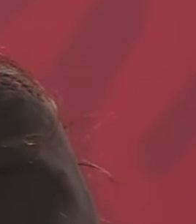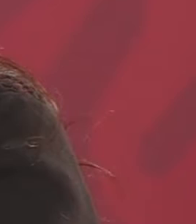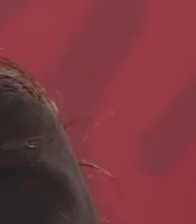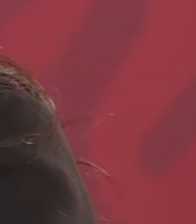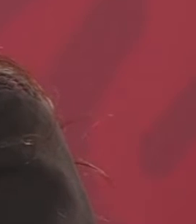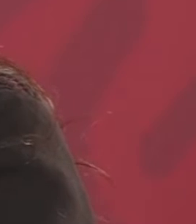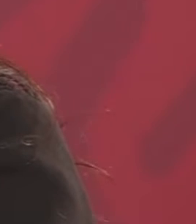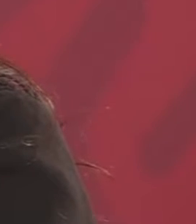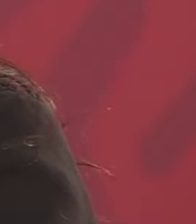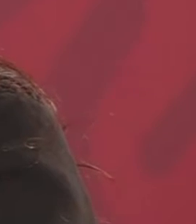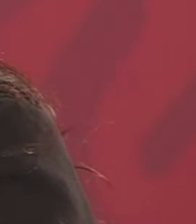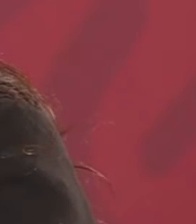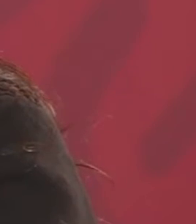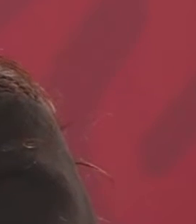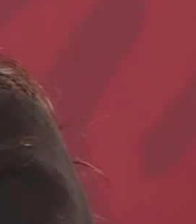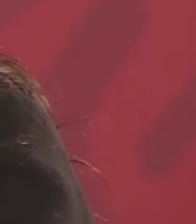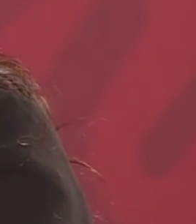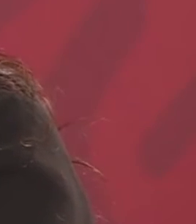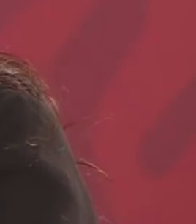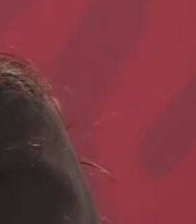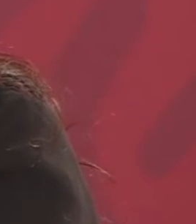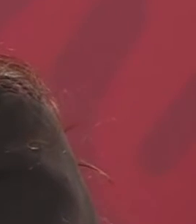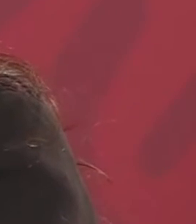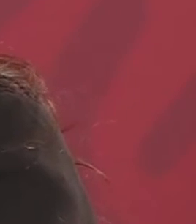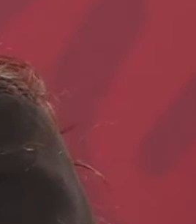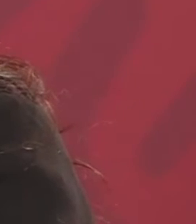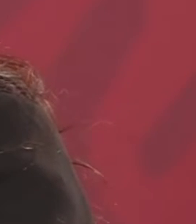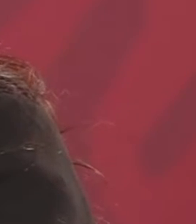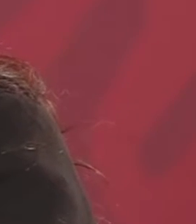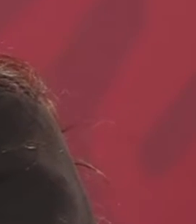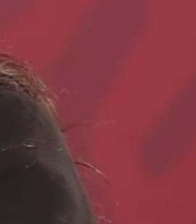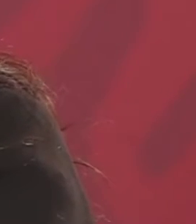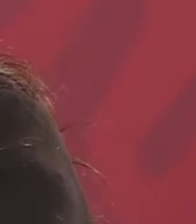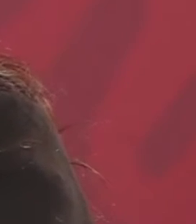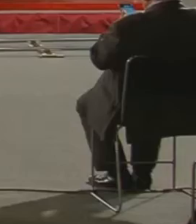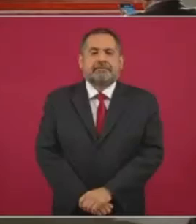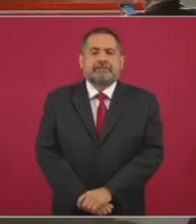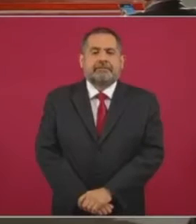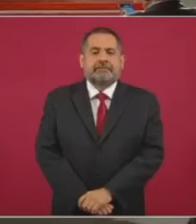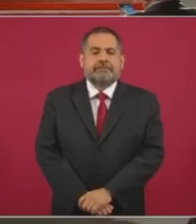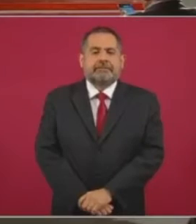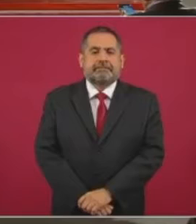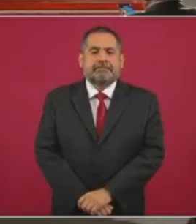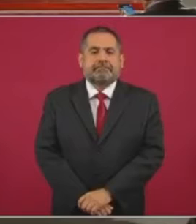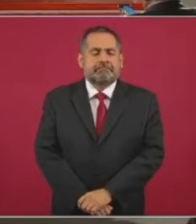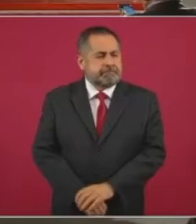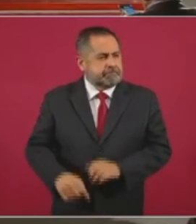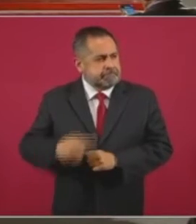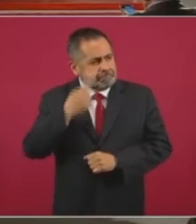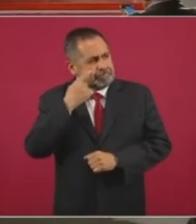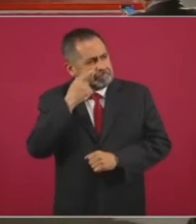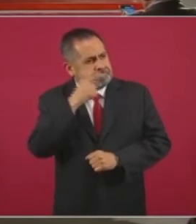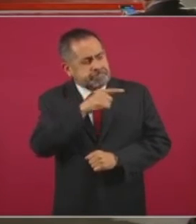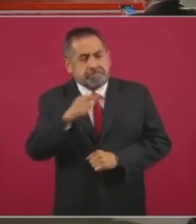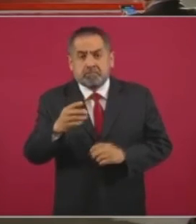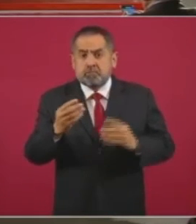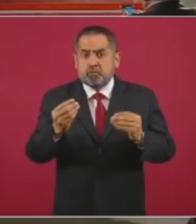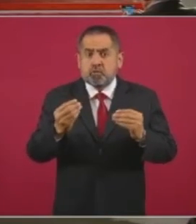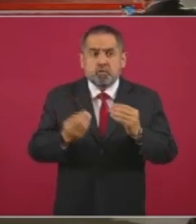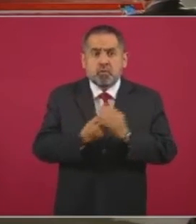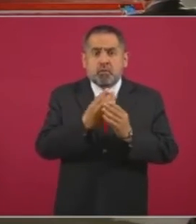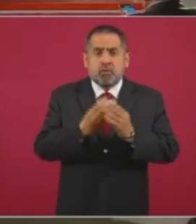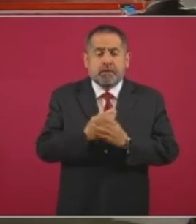una mayor incidencia, con una mayor frecuencia de número de casos nuevos de la infección por VIH.